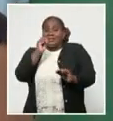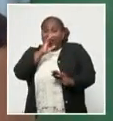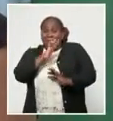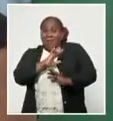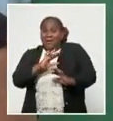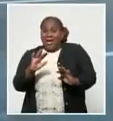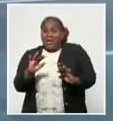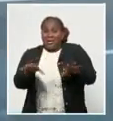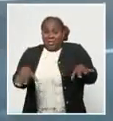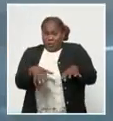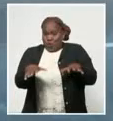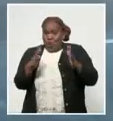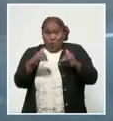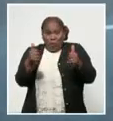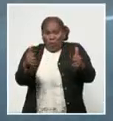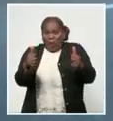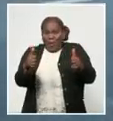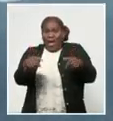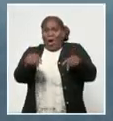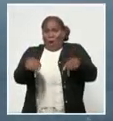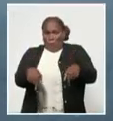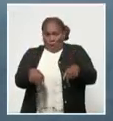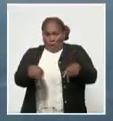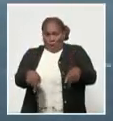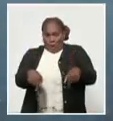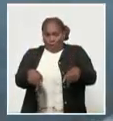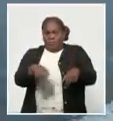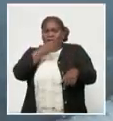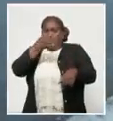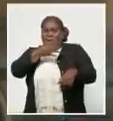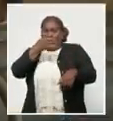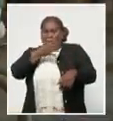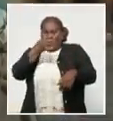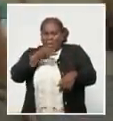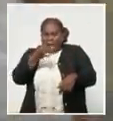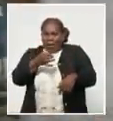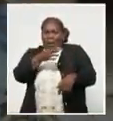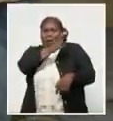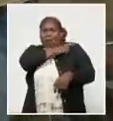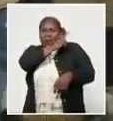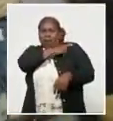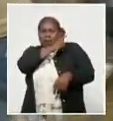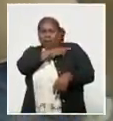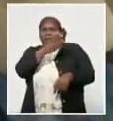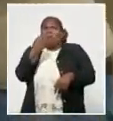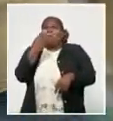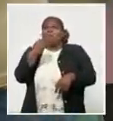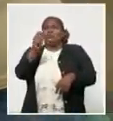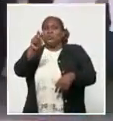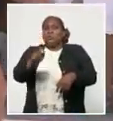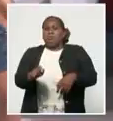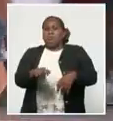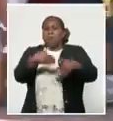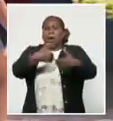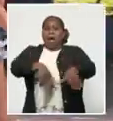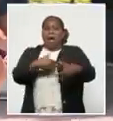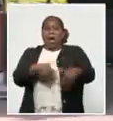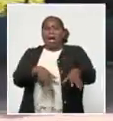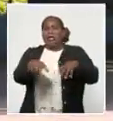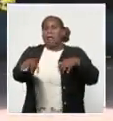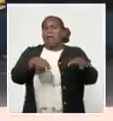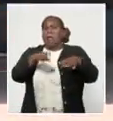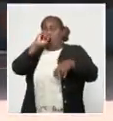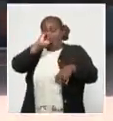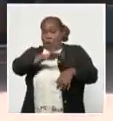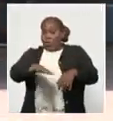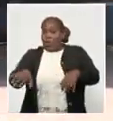situación que no es nada bueno. Aún hoy, a pesar de la alerta constante de las autoridades, son muchas las personas en las calles, incluso